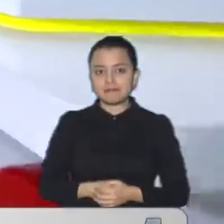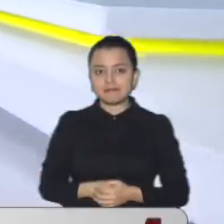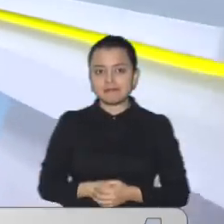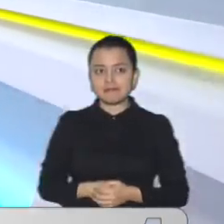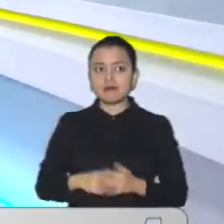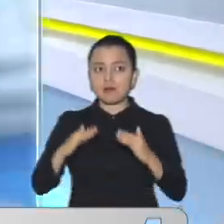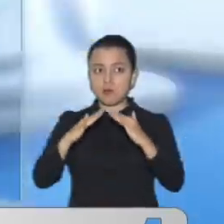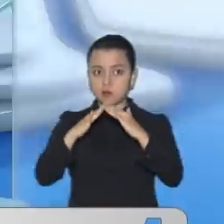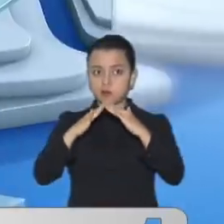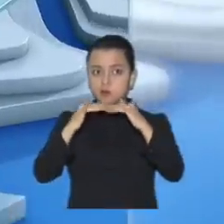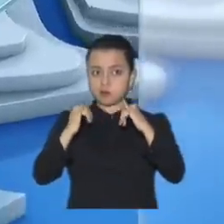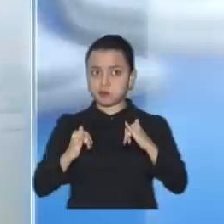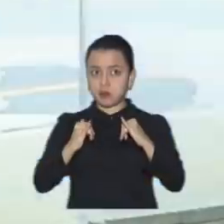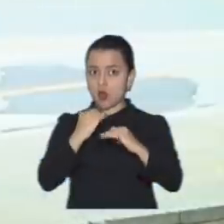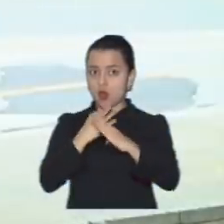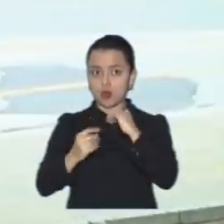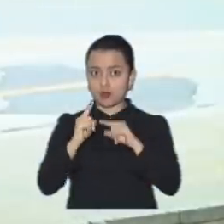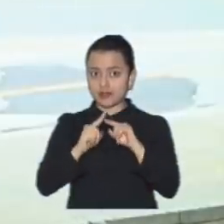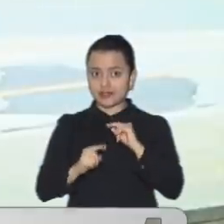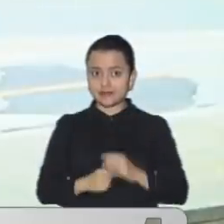buenos días.